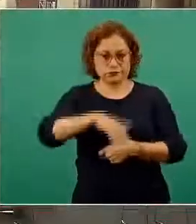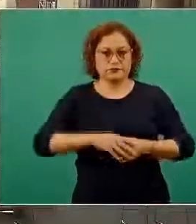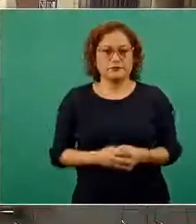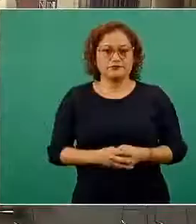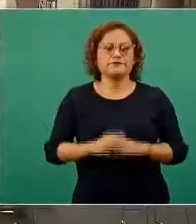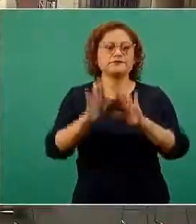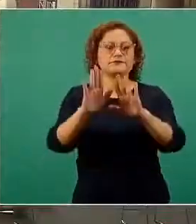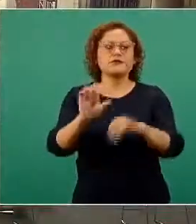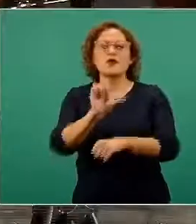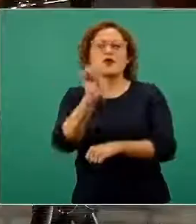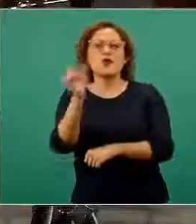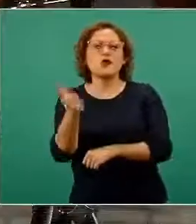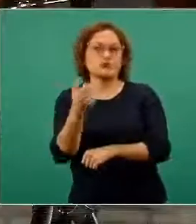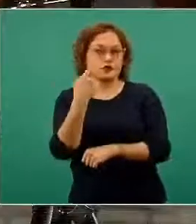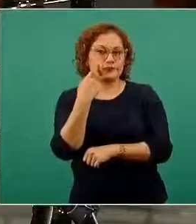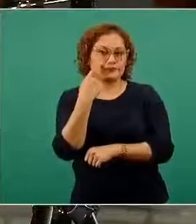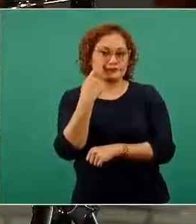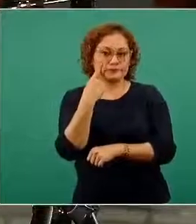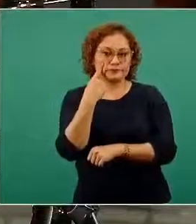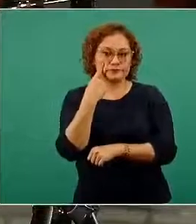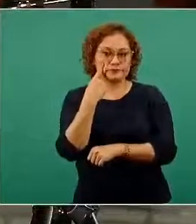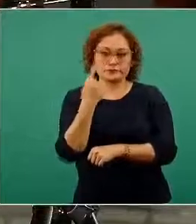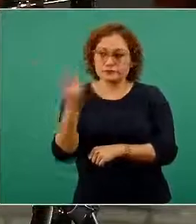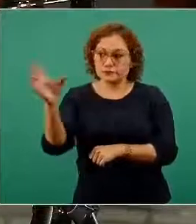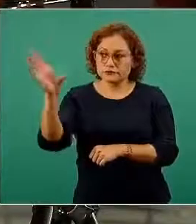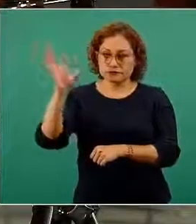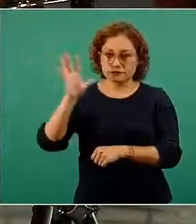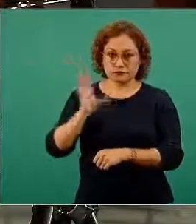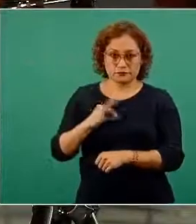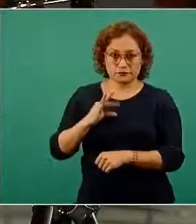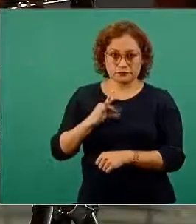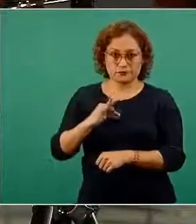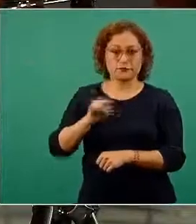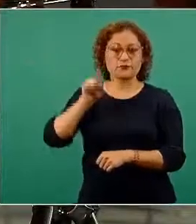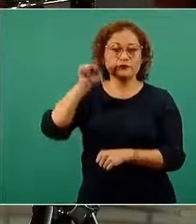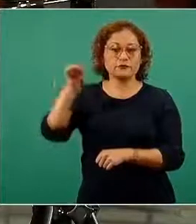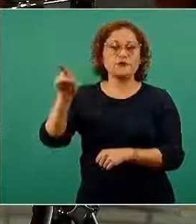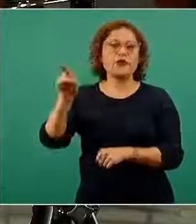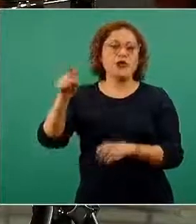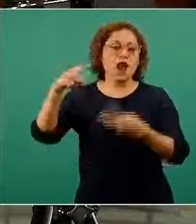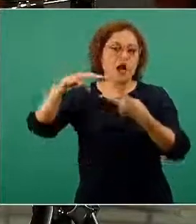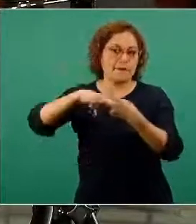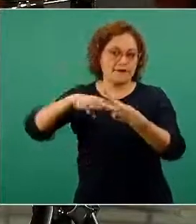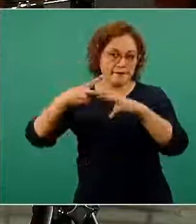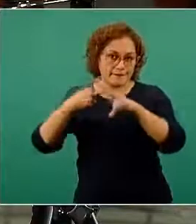un dato adicional, me decían que en la Arena México,